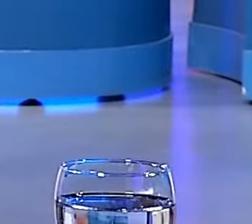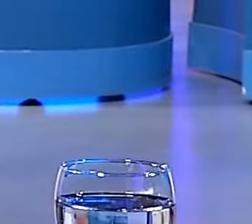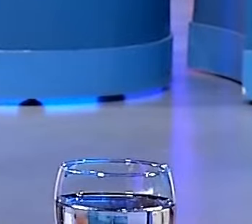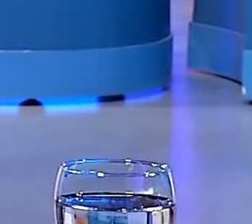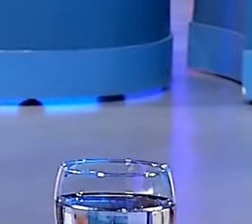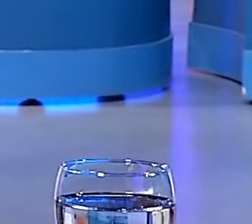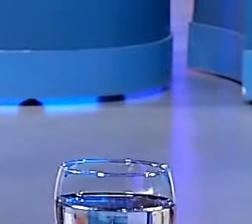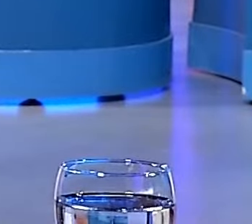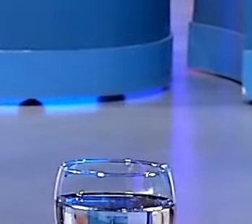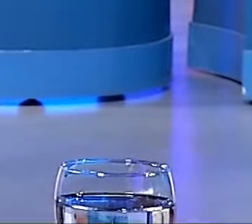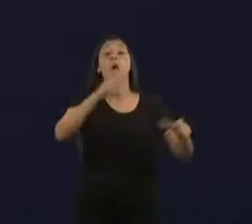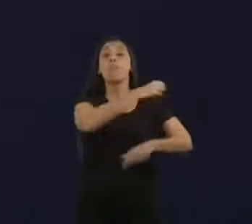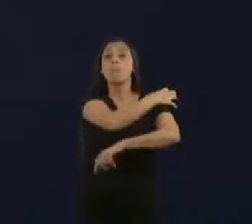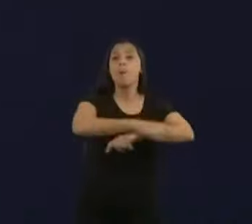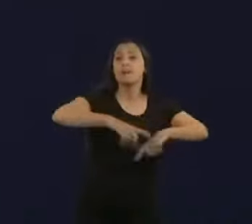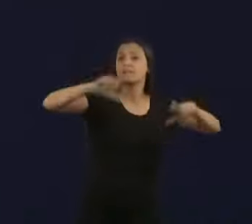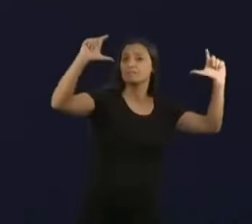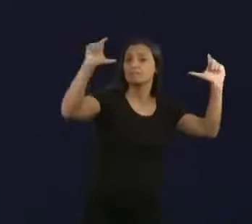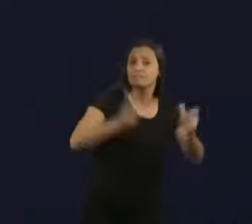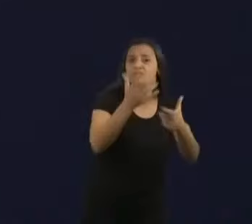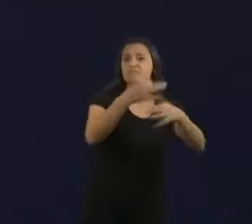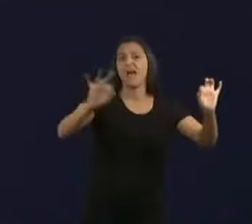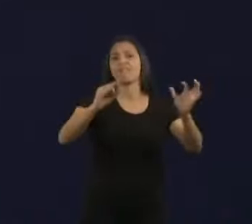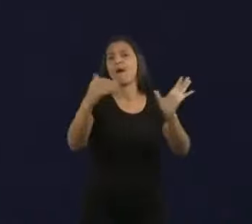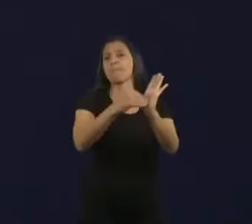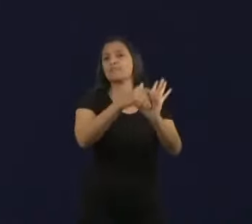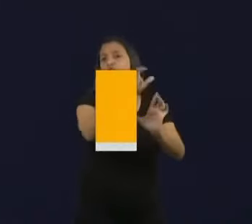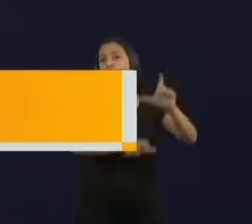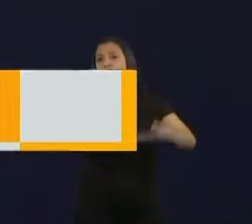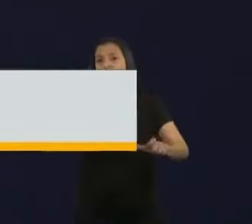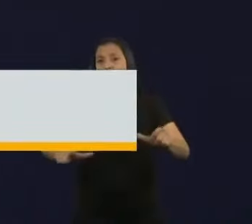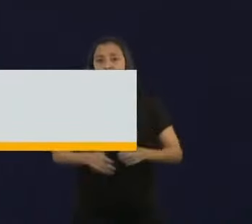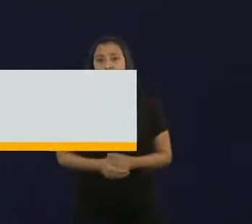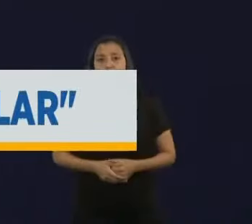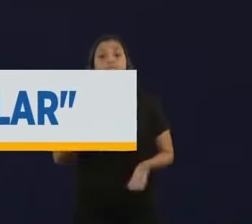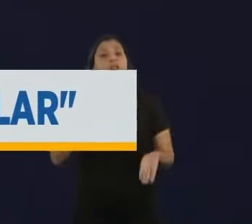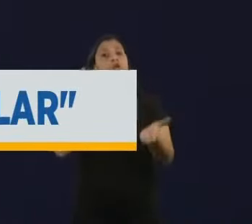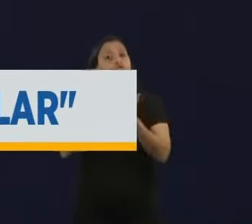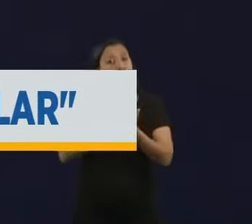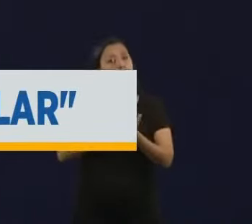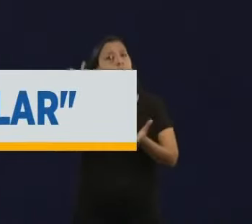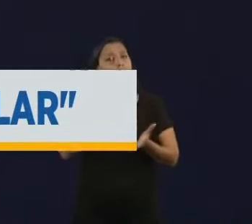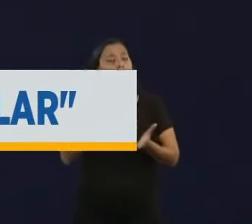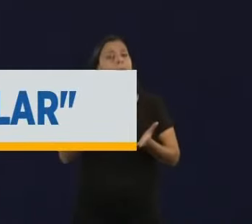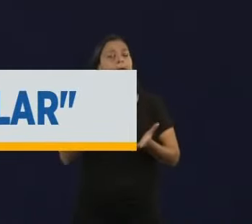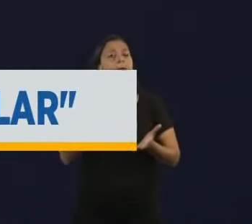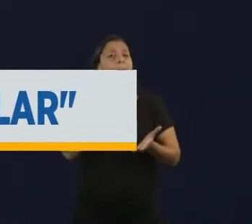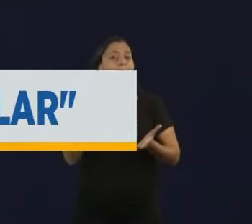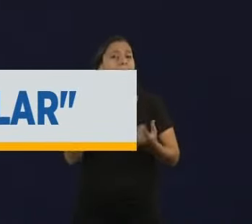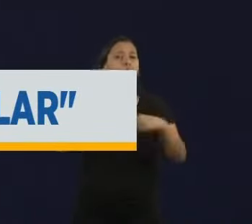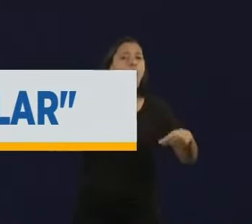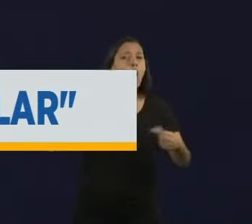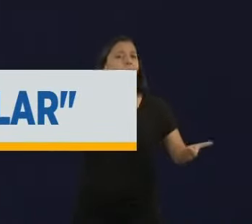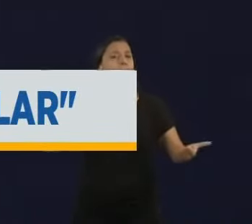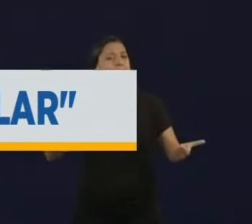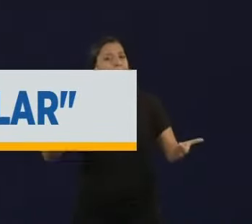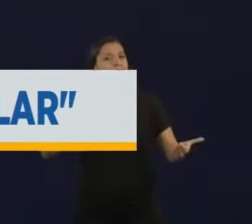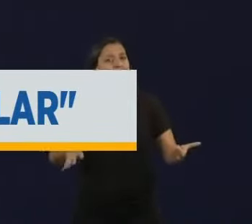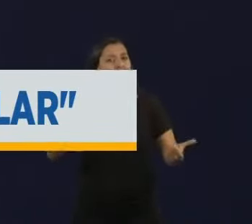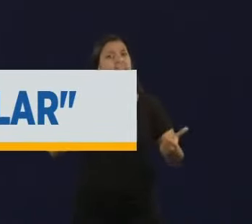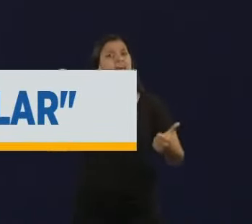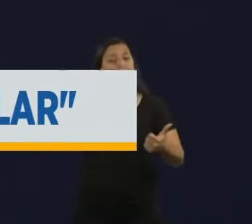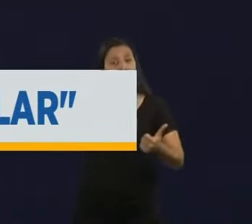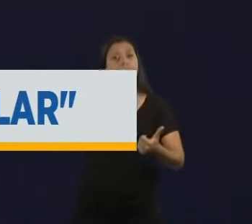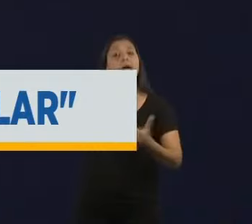va a pedir disculpas. Respecto a las llamativas e impulsivas amenazas del ministro